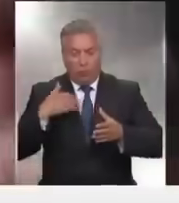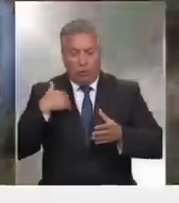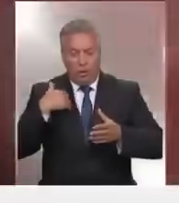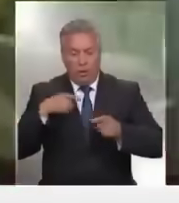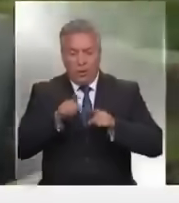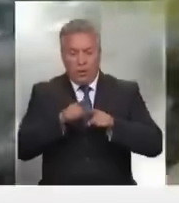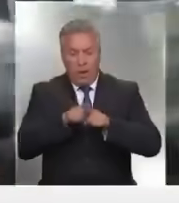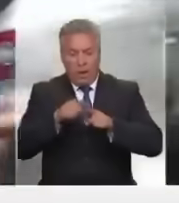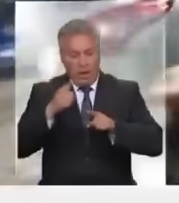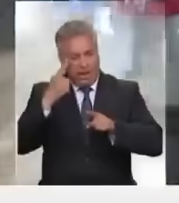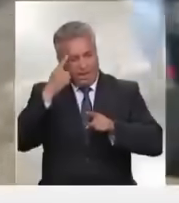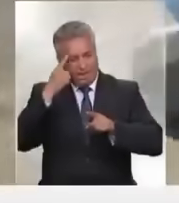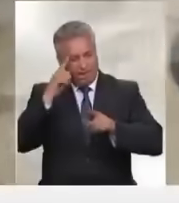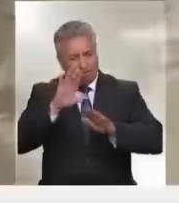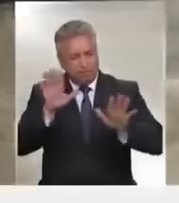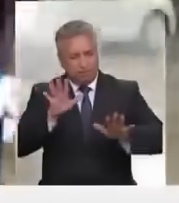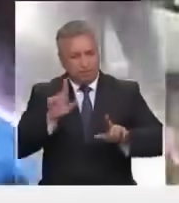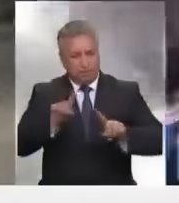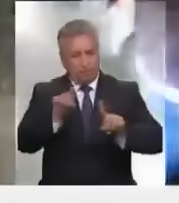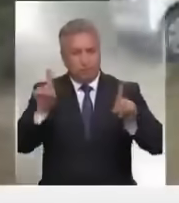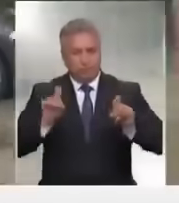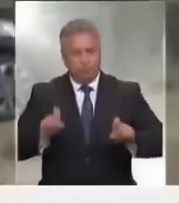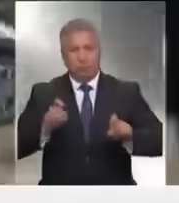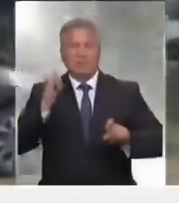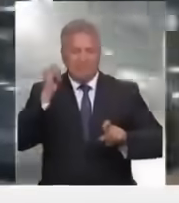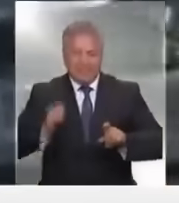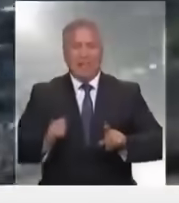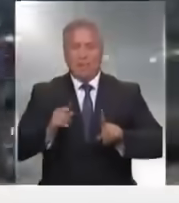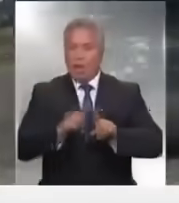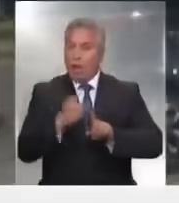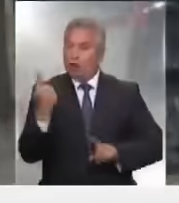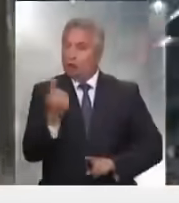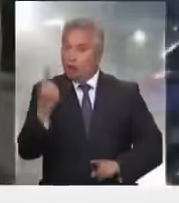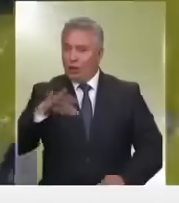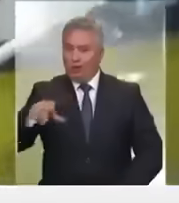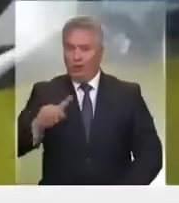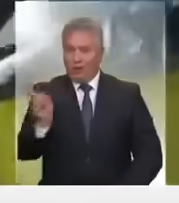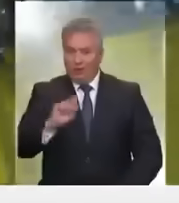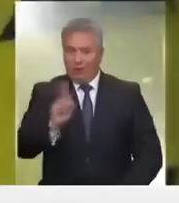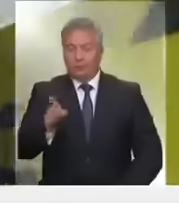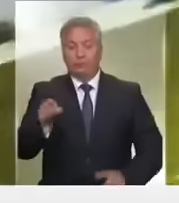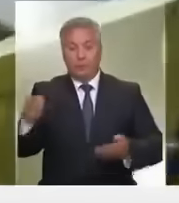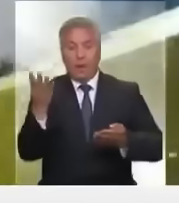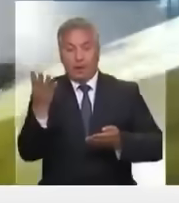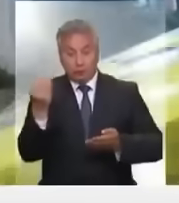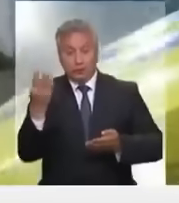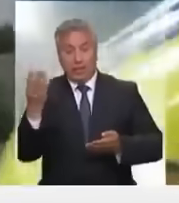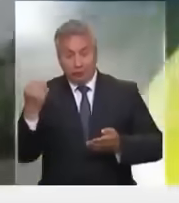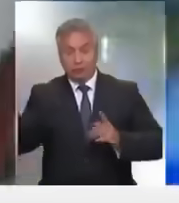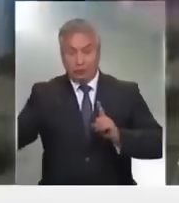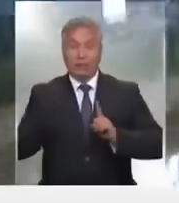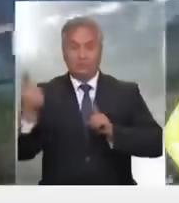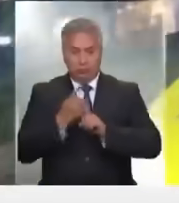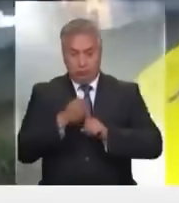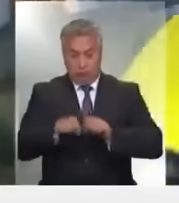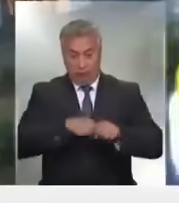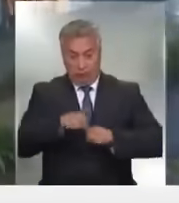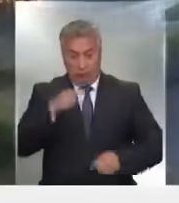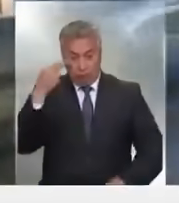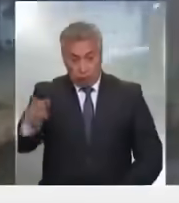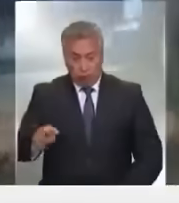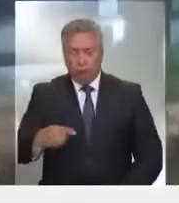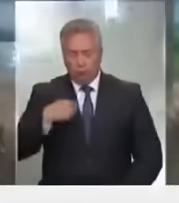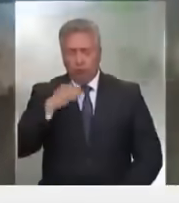pero uno sabe que los ladrones siempre andan con alguien más. Se acercaron a mí los del 1414, me preguntaron si era mi bicicleta, yo dije que